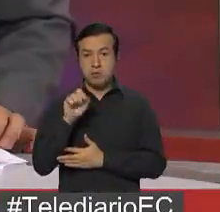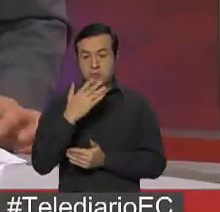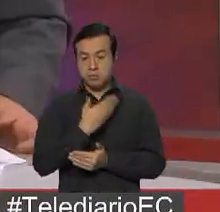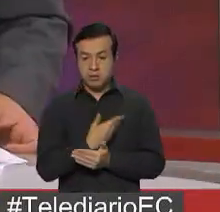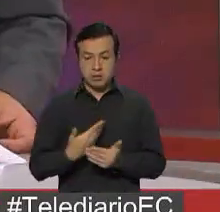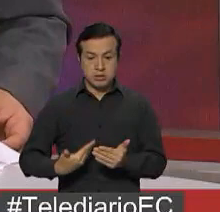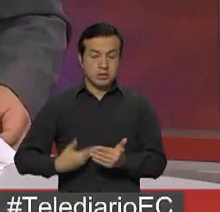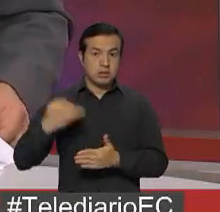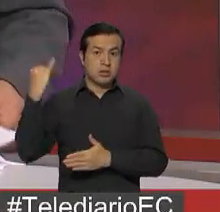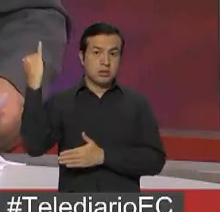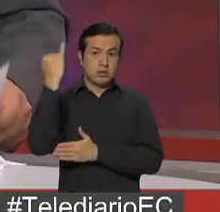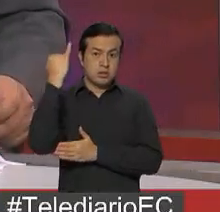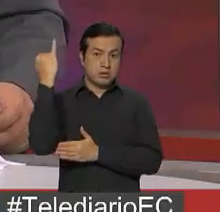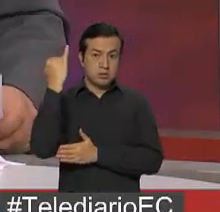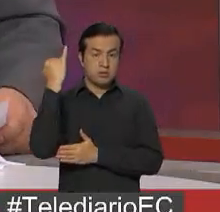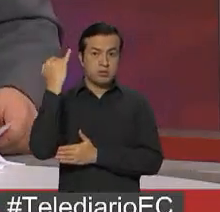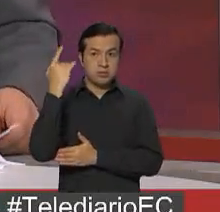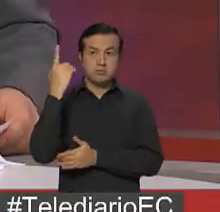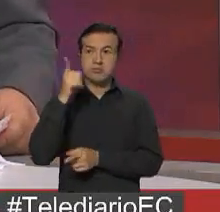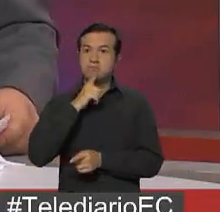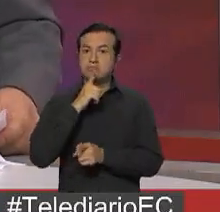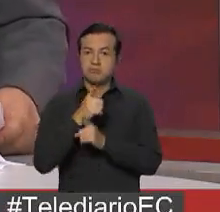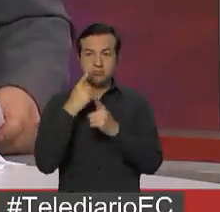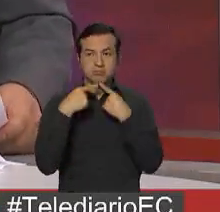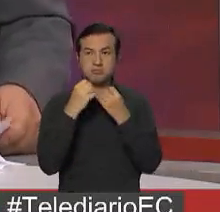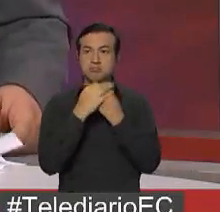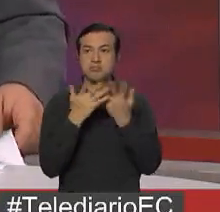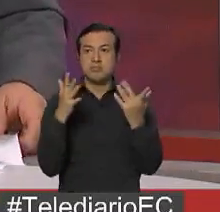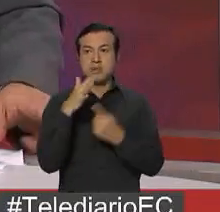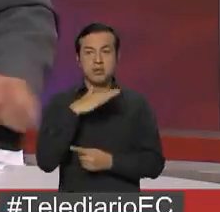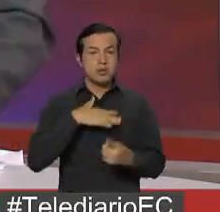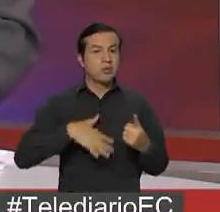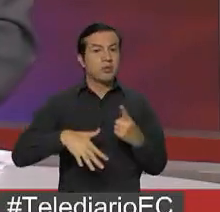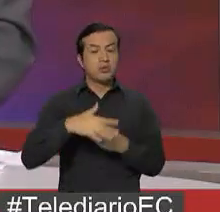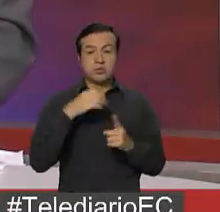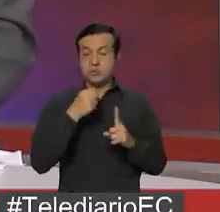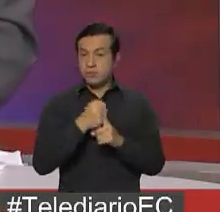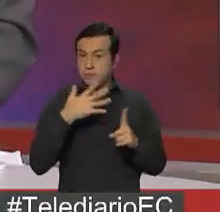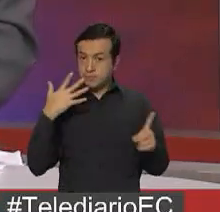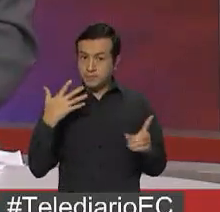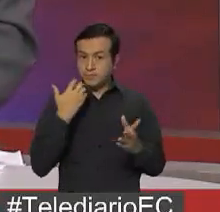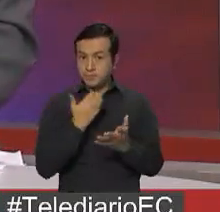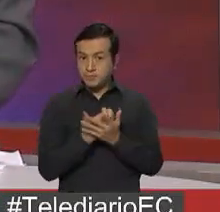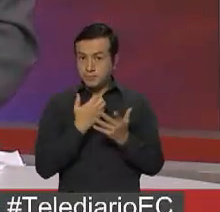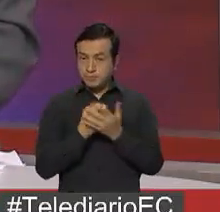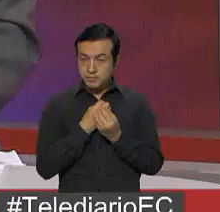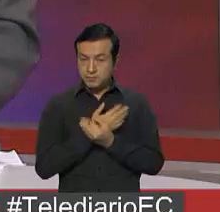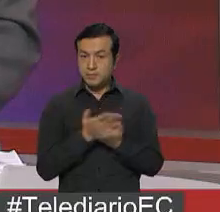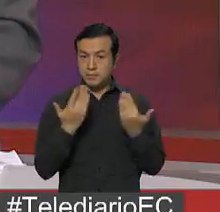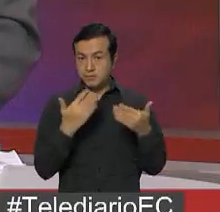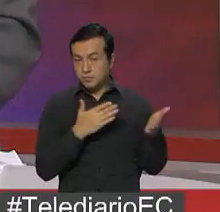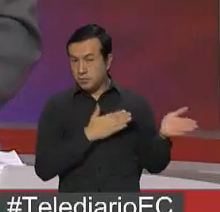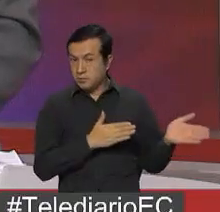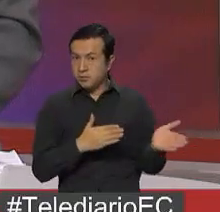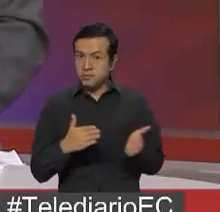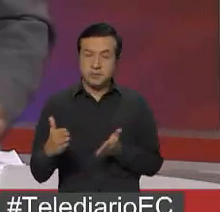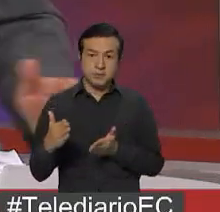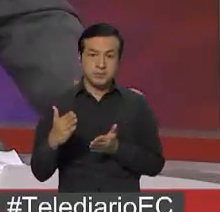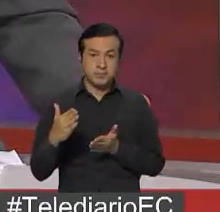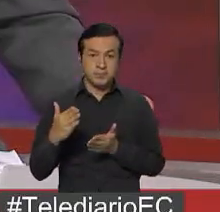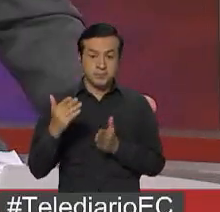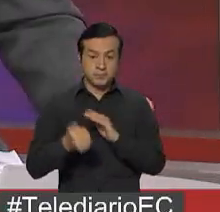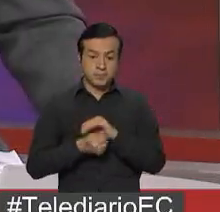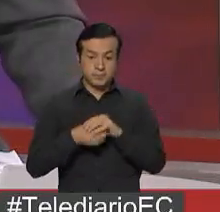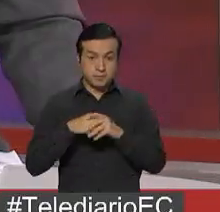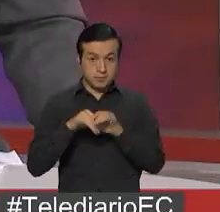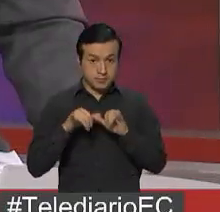de la cámara de industrias por ofrecernos su punto de vista sobre la situación y el impacto económico que ha significado también estos días de